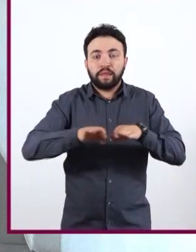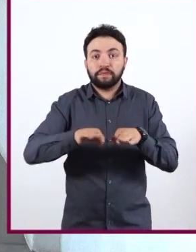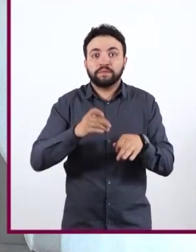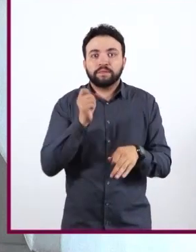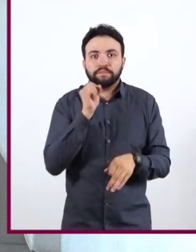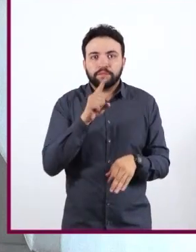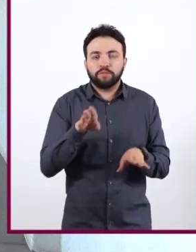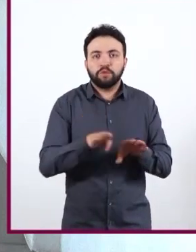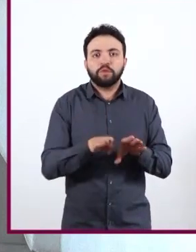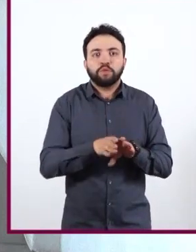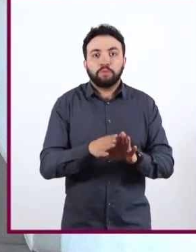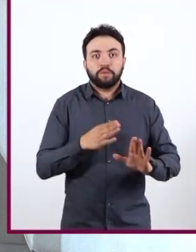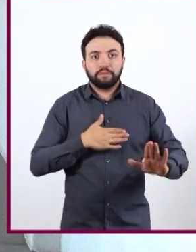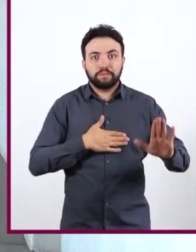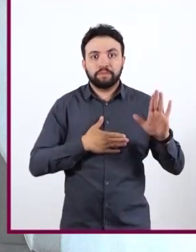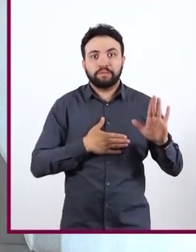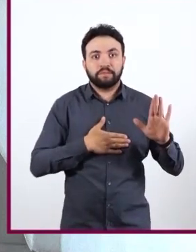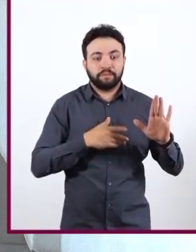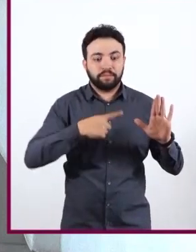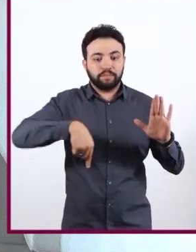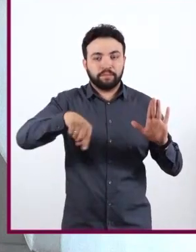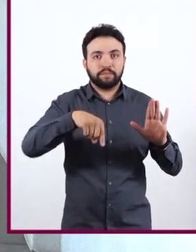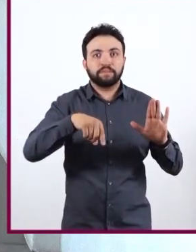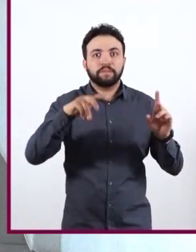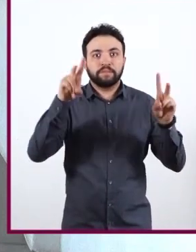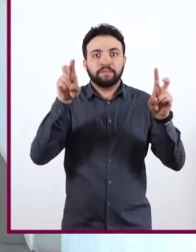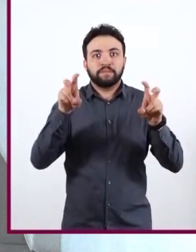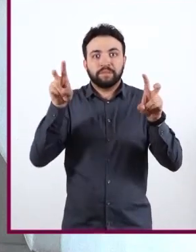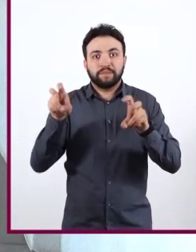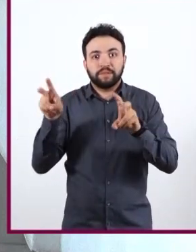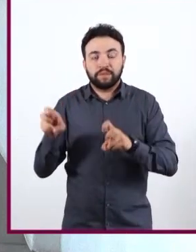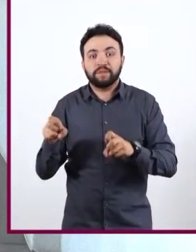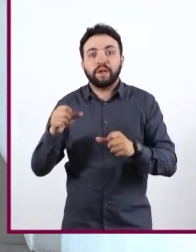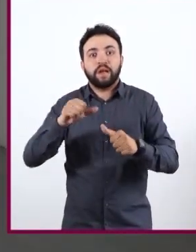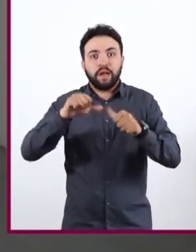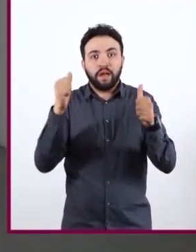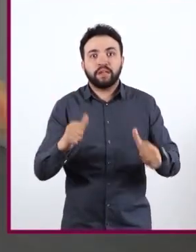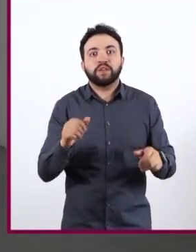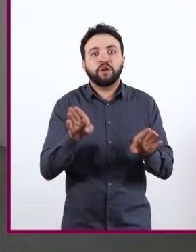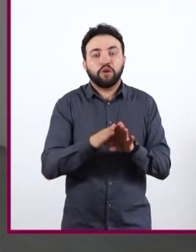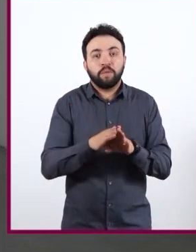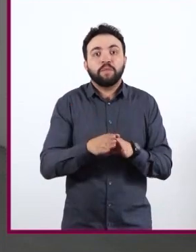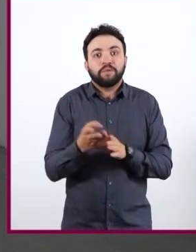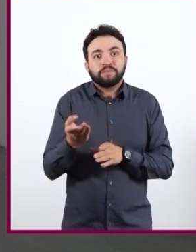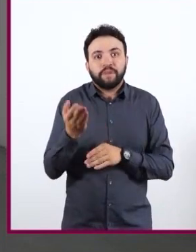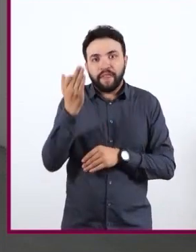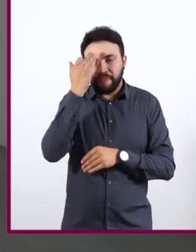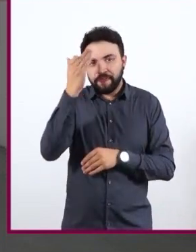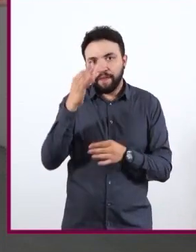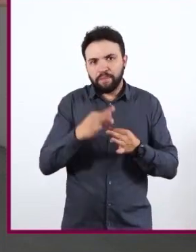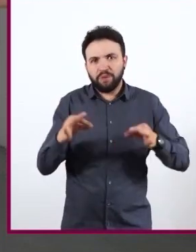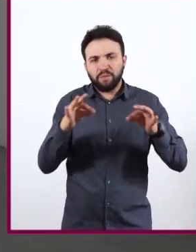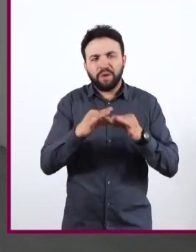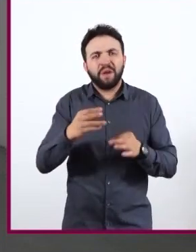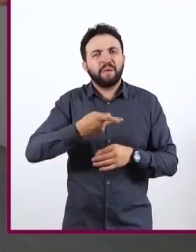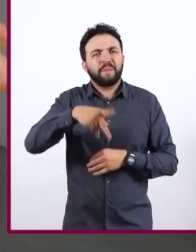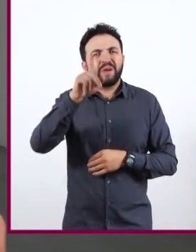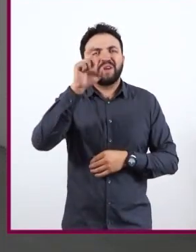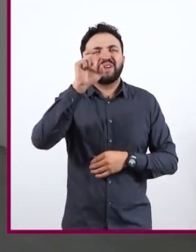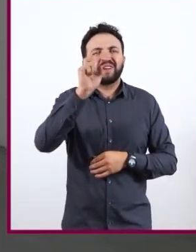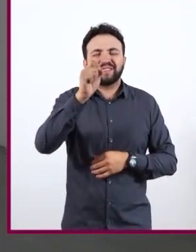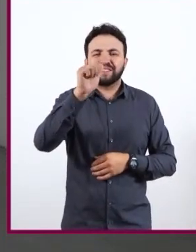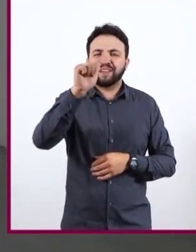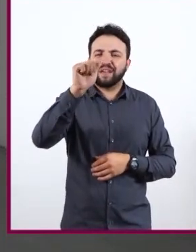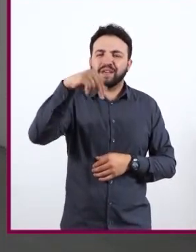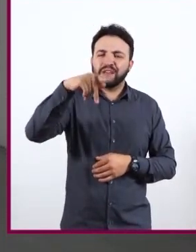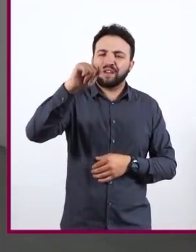los artistas tienen en la actualidad al tratar temas y problemáticas de nuestro tiempo. Pero exactamente, ¿qué es el antropoceno?